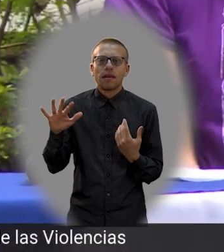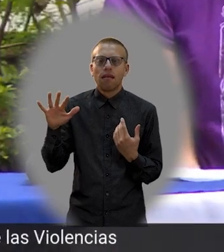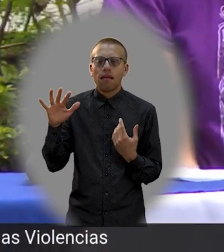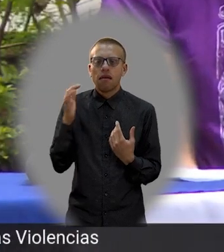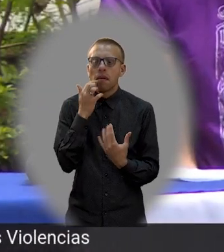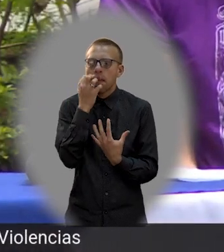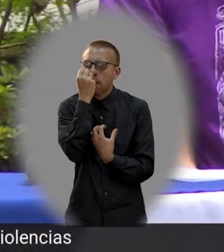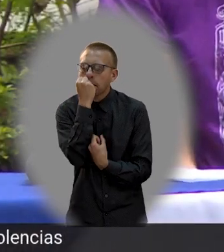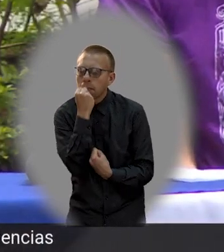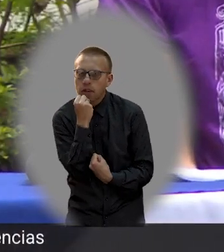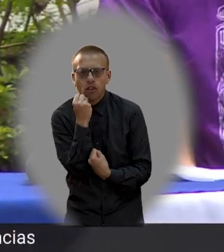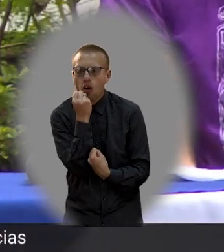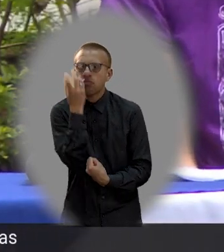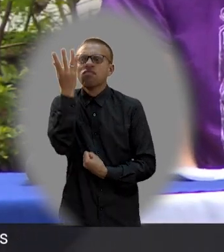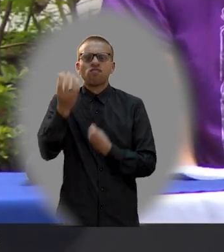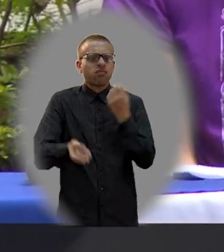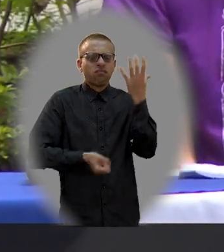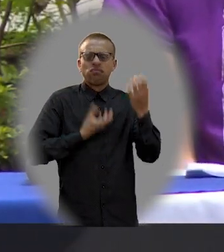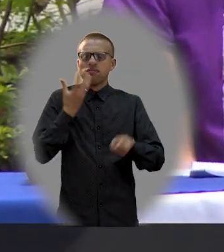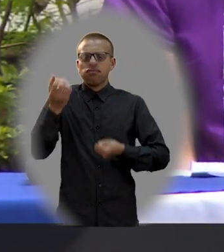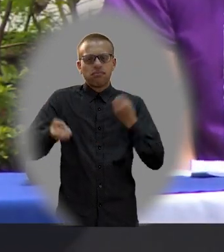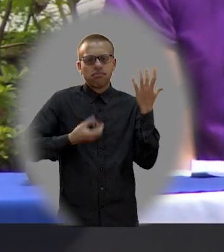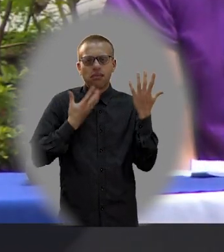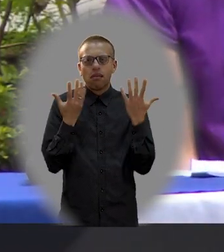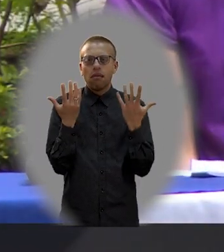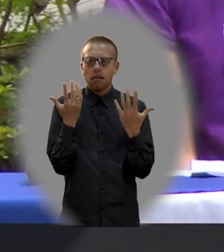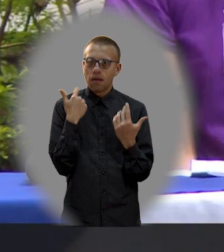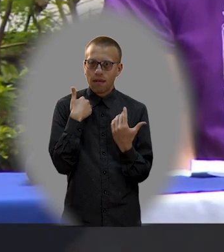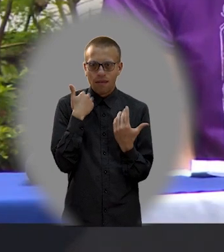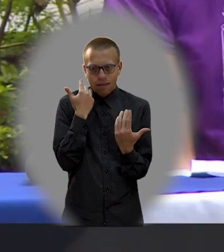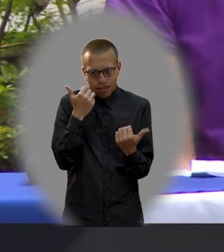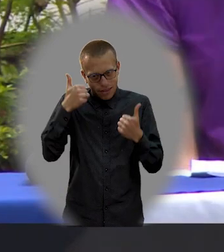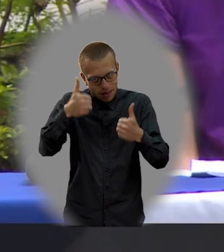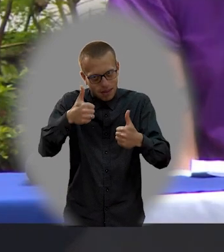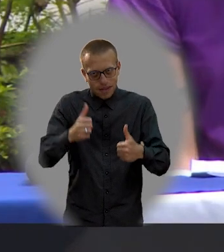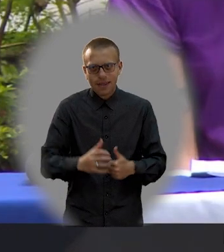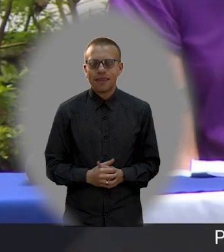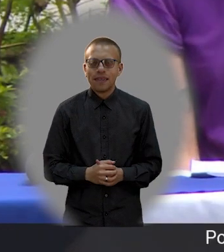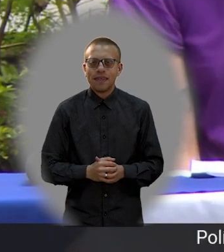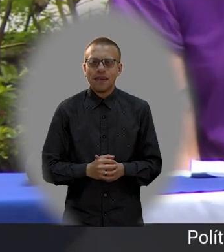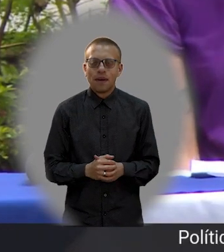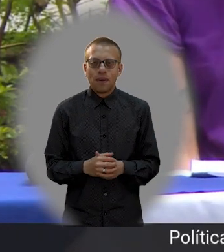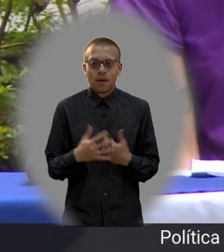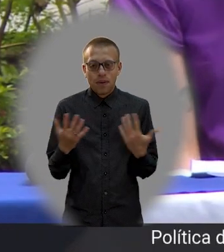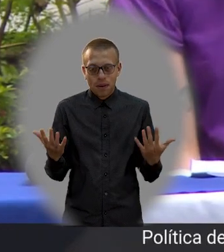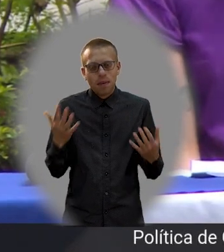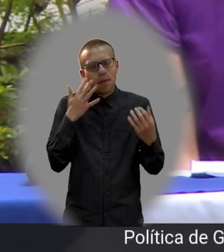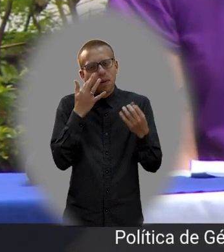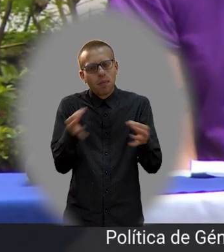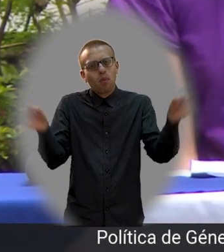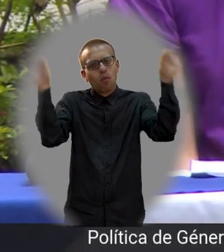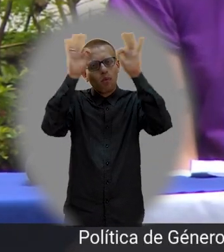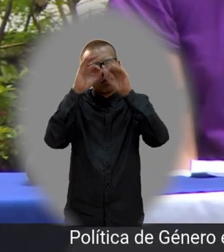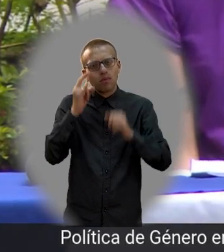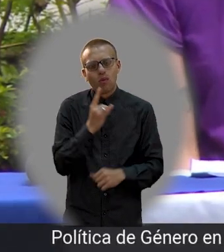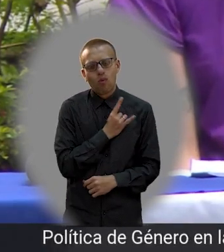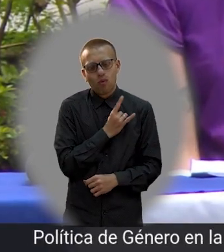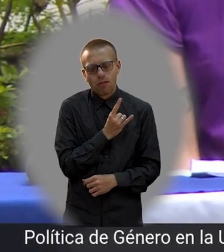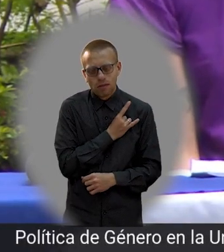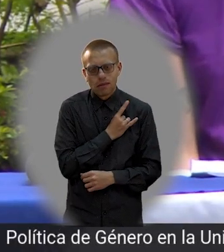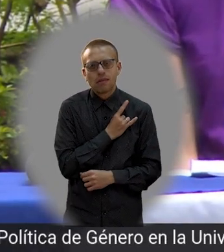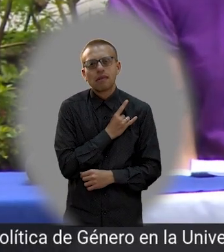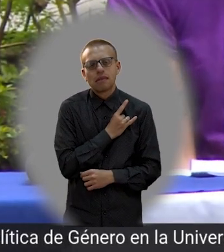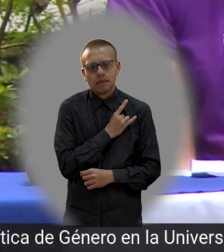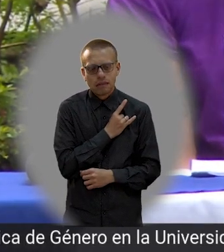maneras. A ver, yo, ¿por qué es importante que hoy las universidades se ocupen y